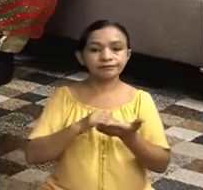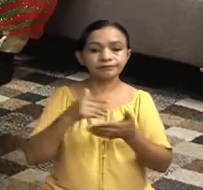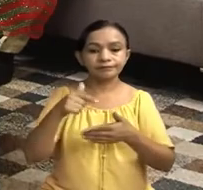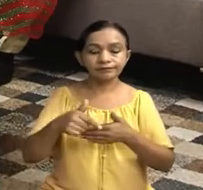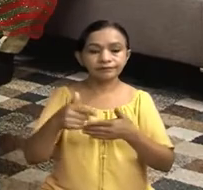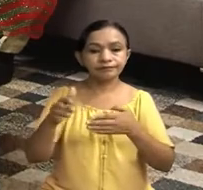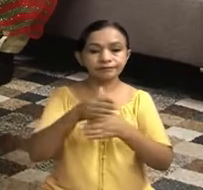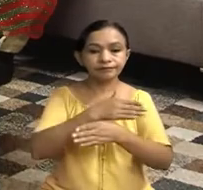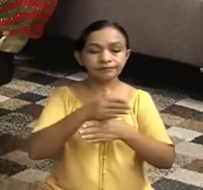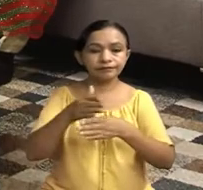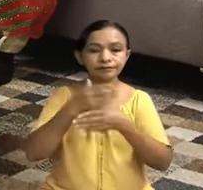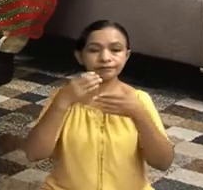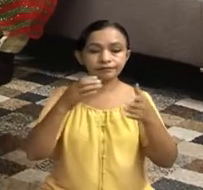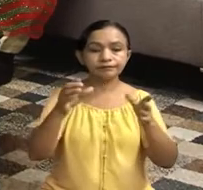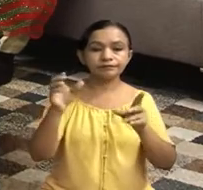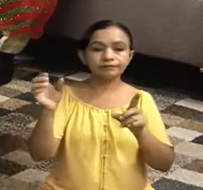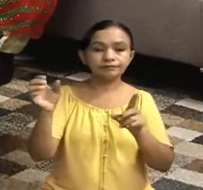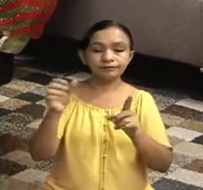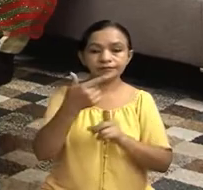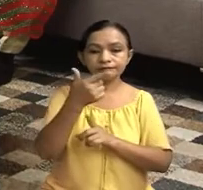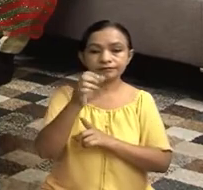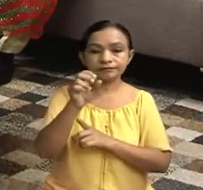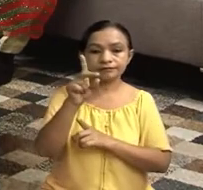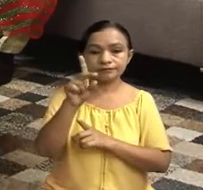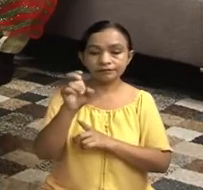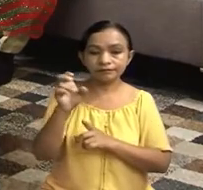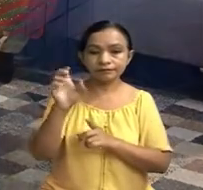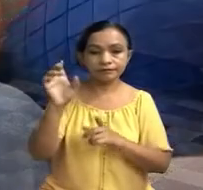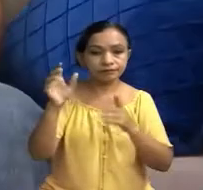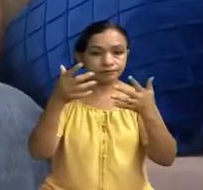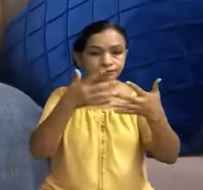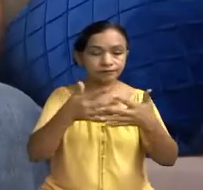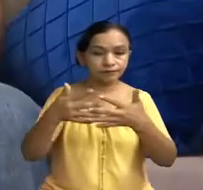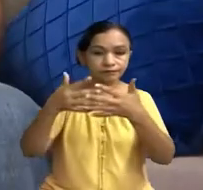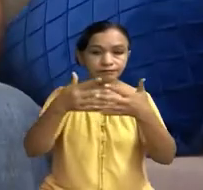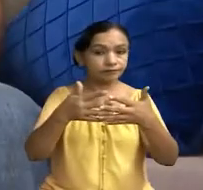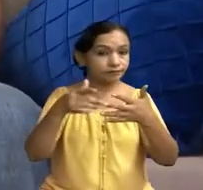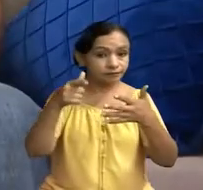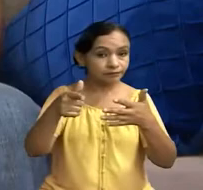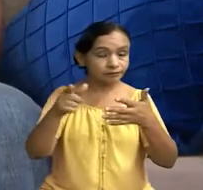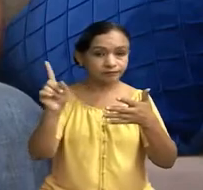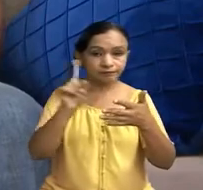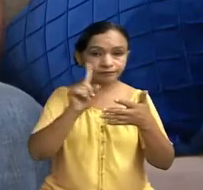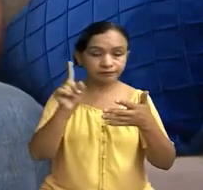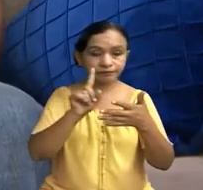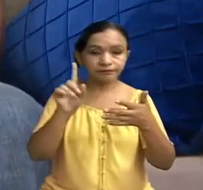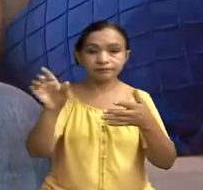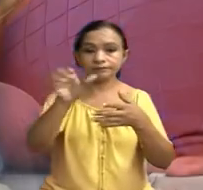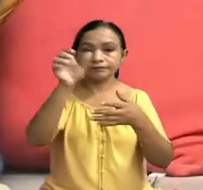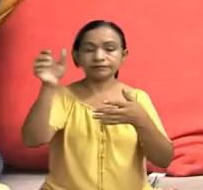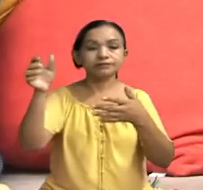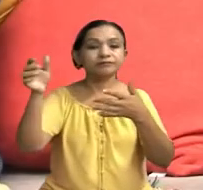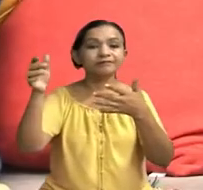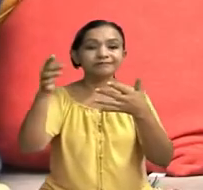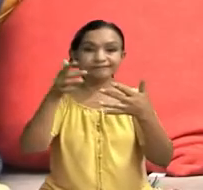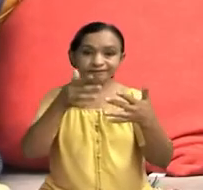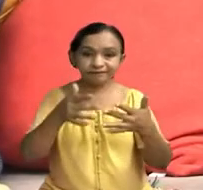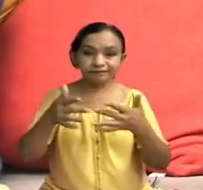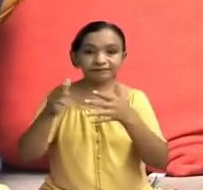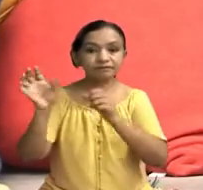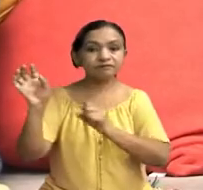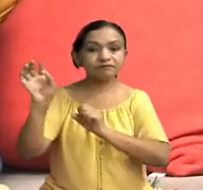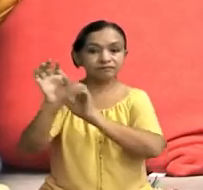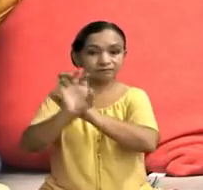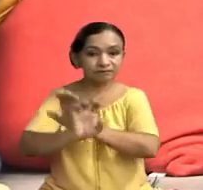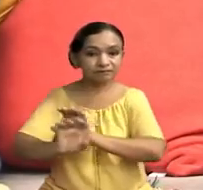guiones imperialistas de golpes de Estado, que no solo están los Estados Unidos detrás de esos golpes, están también las potencias europeas, porque las potencias